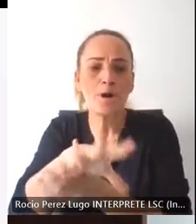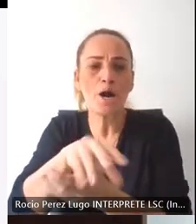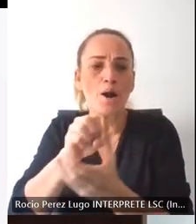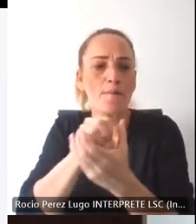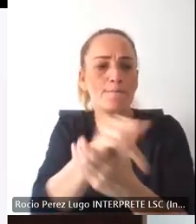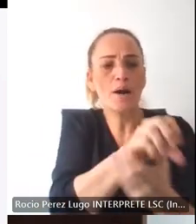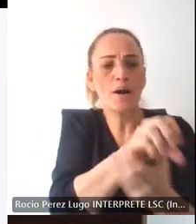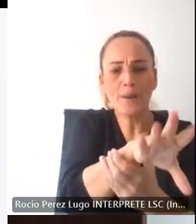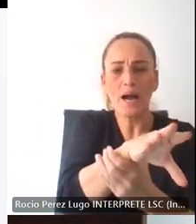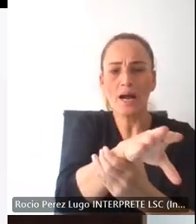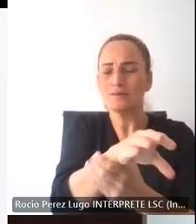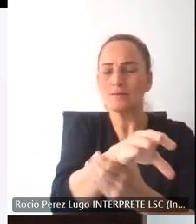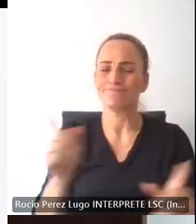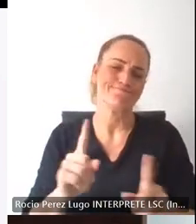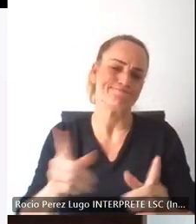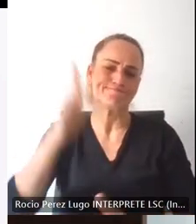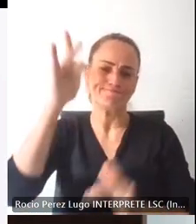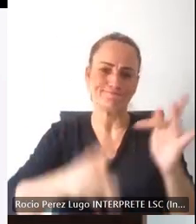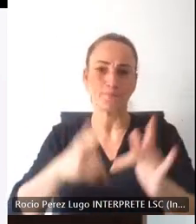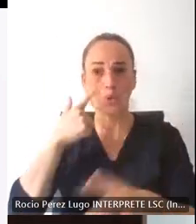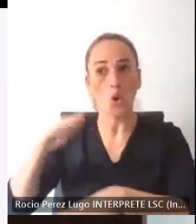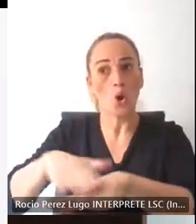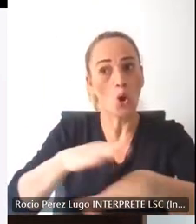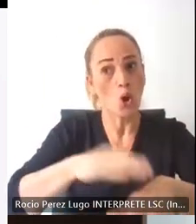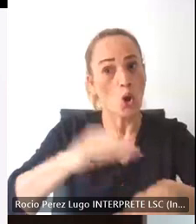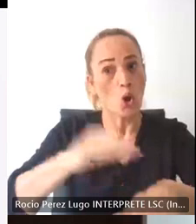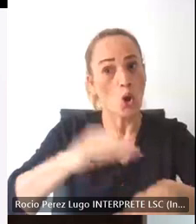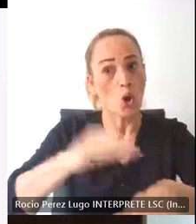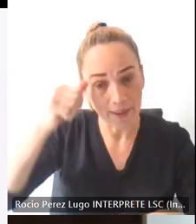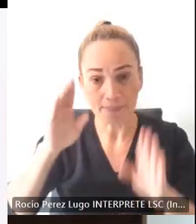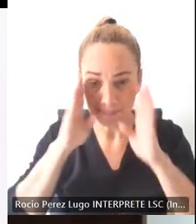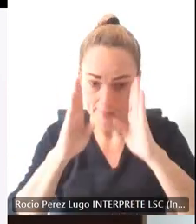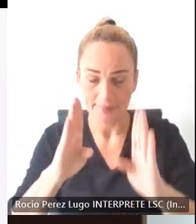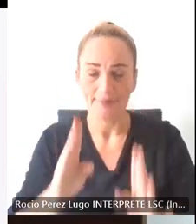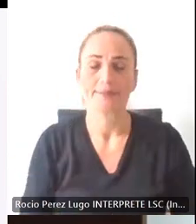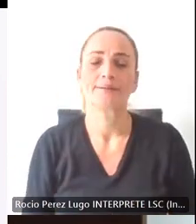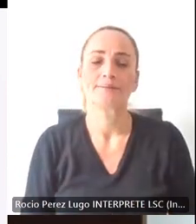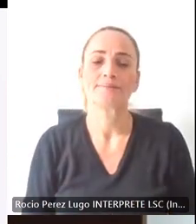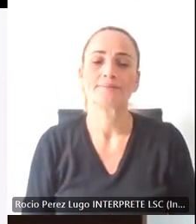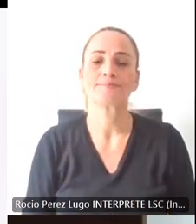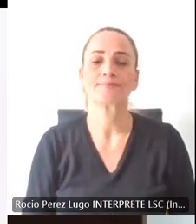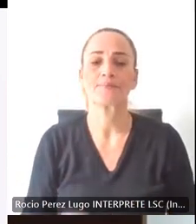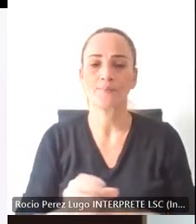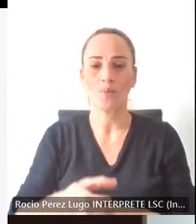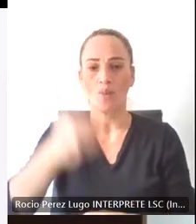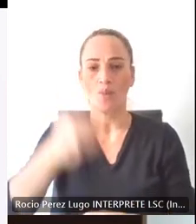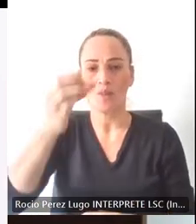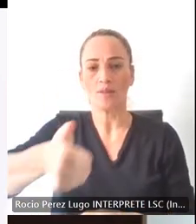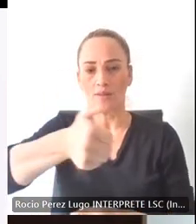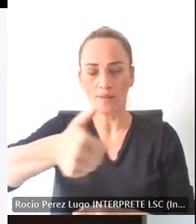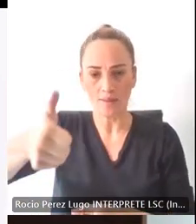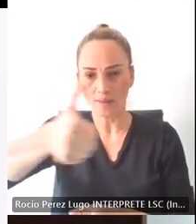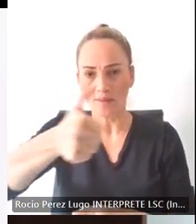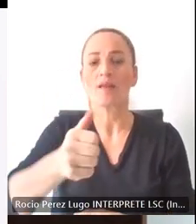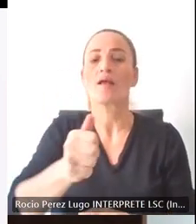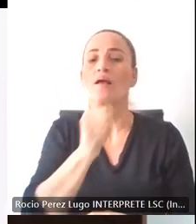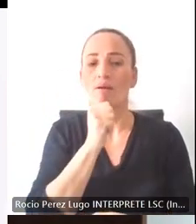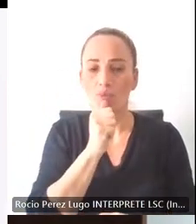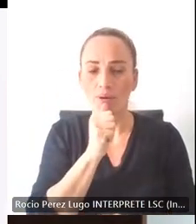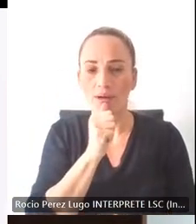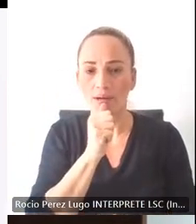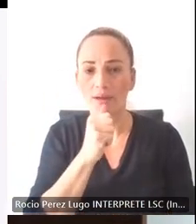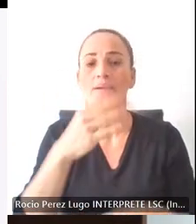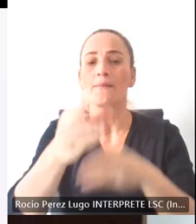no era agua a presión. Entonces, a ese tipo de cosas hay también que estar atentos. Entonces, extintor de agua tiene una parte de agua y